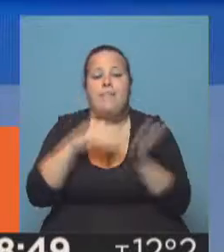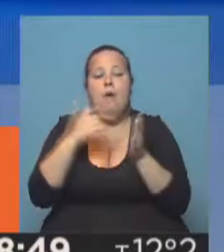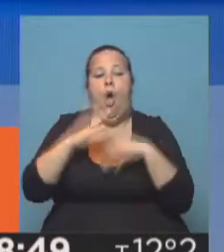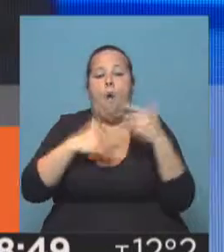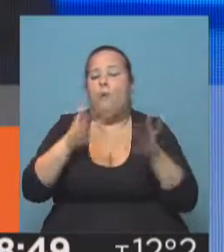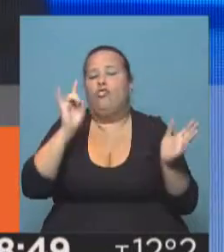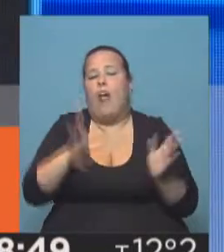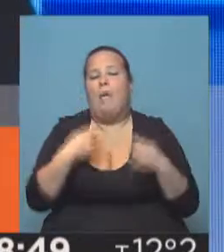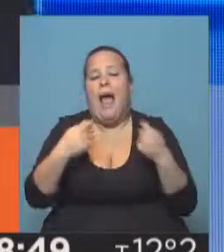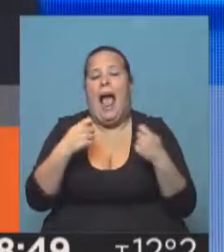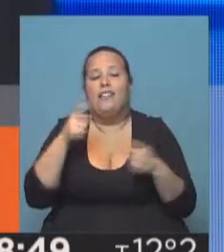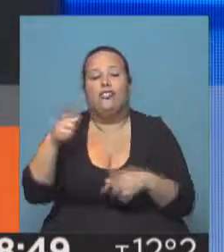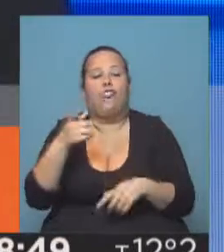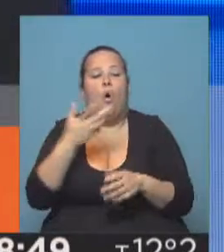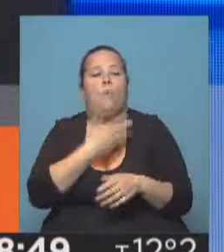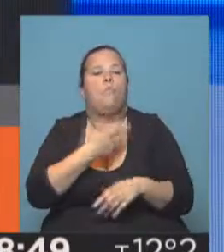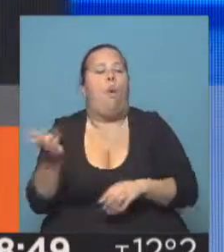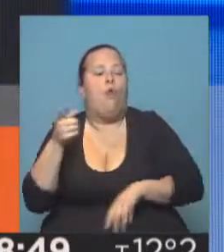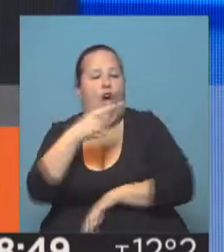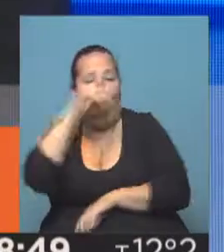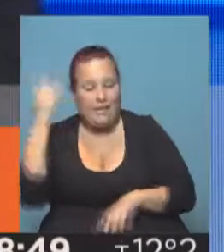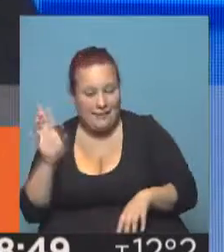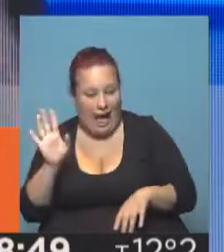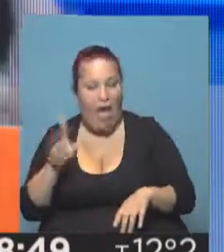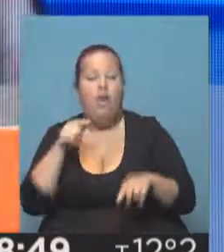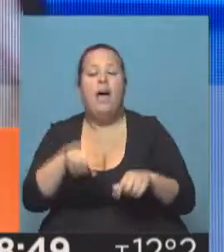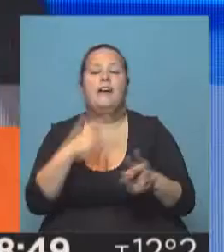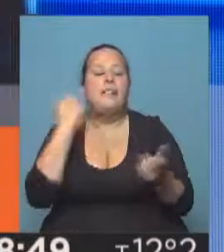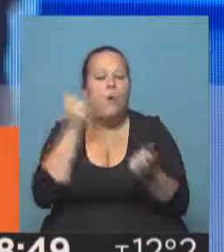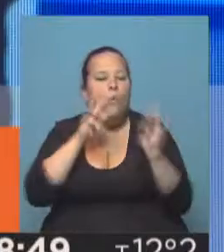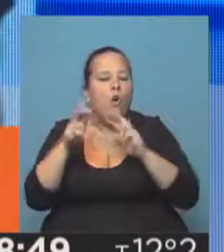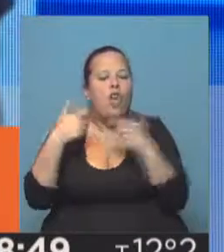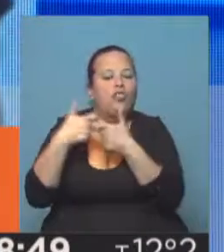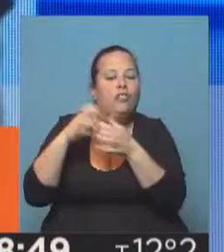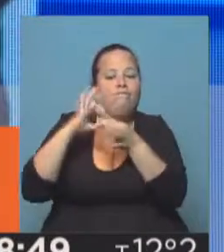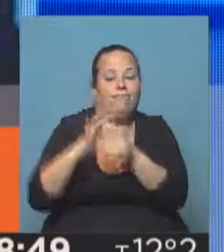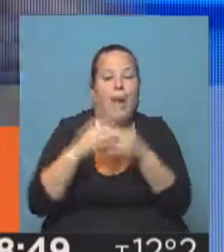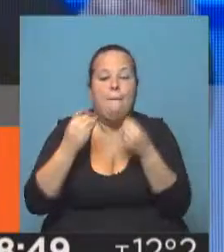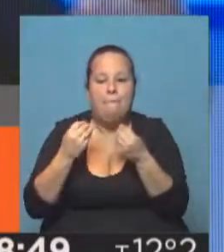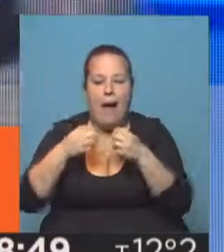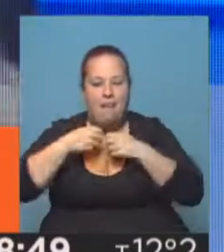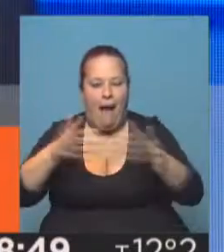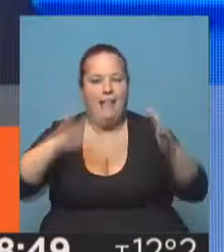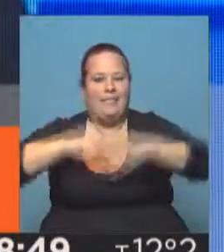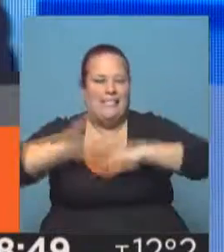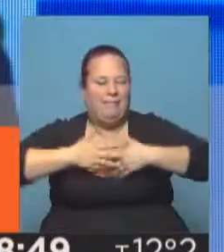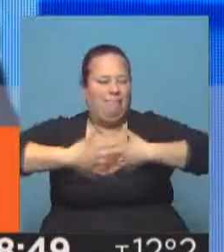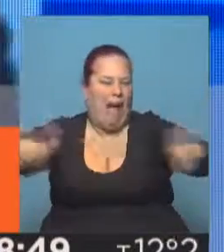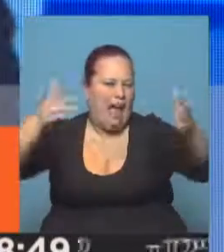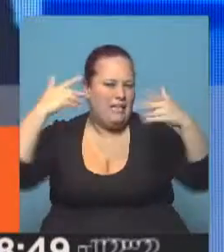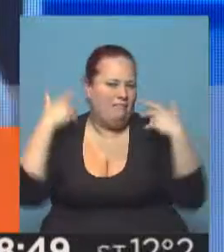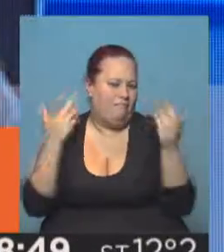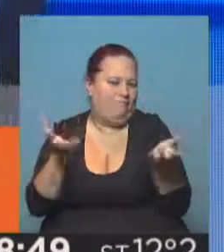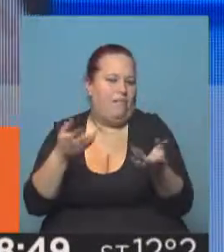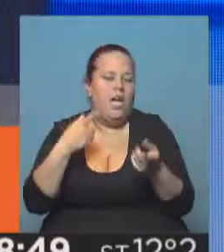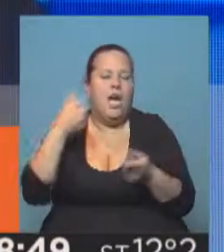que es básicamente el gasto que hace el sector público, el Estado, ¿no? Y acá se están tratando de hacer asociaciones para que justamente llegue mucha infraestructura y obras en